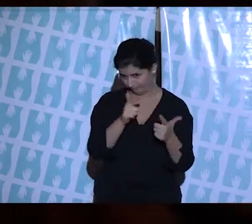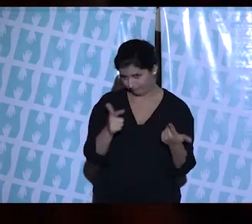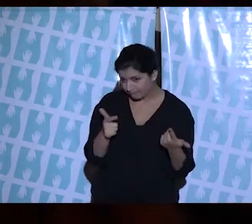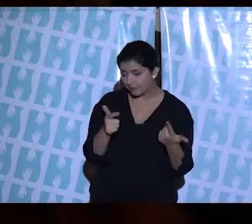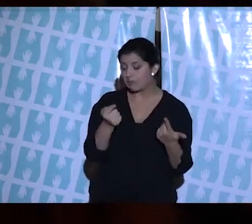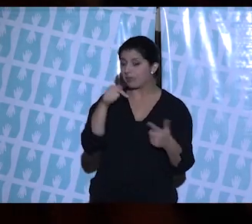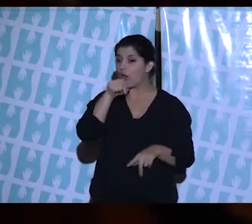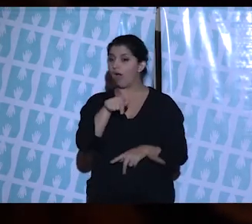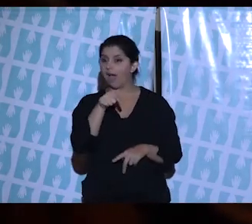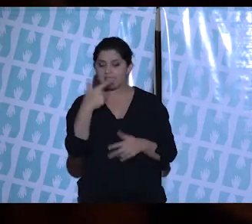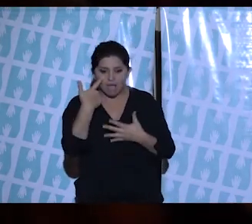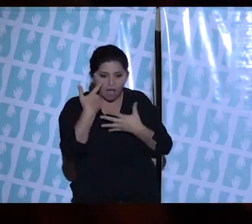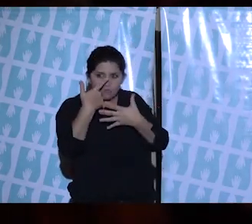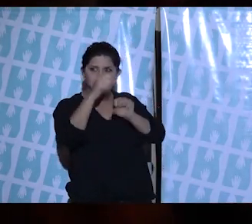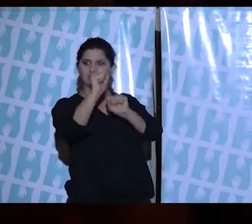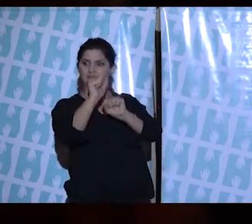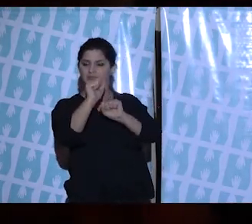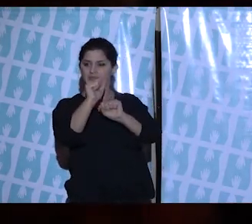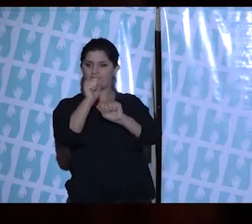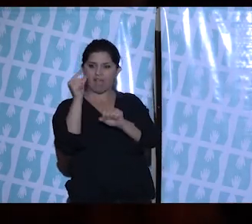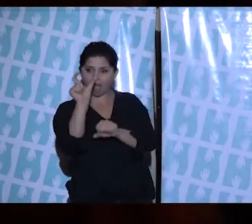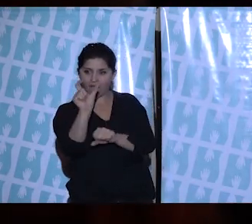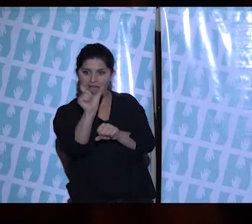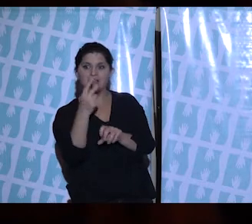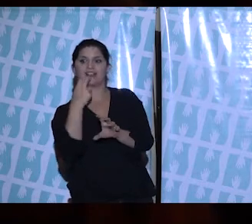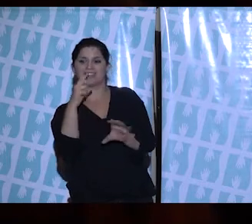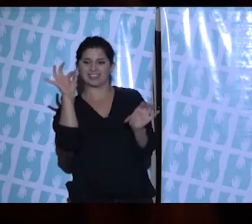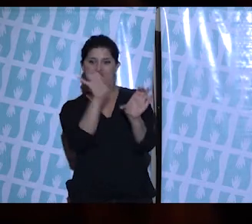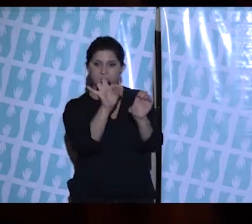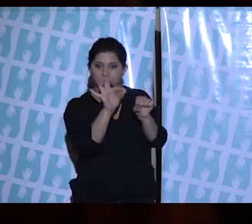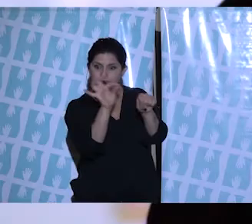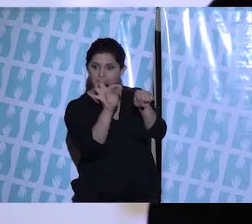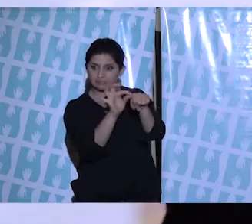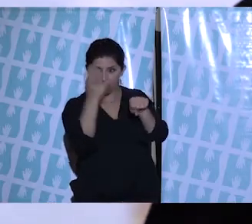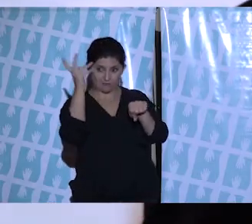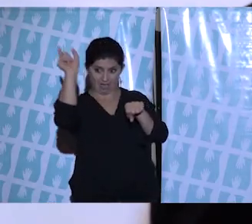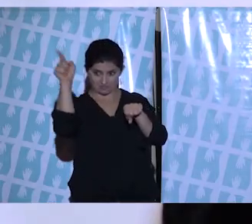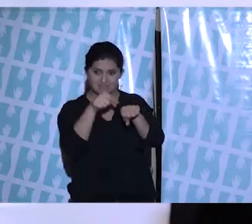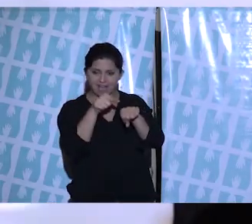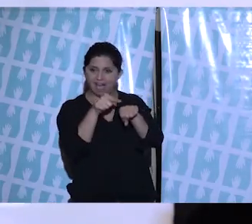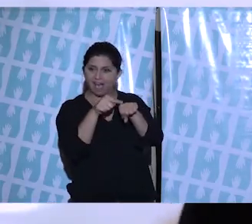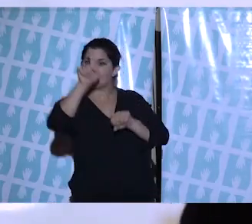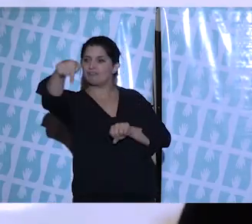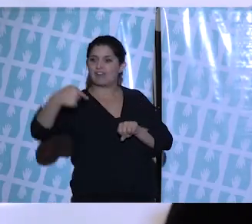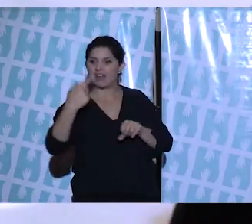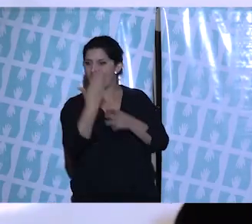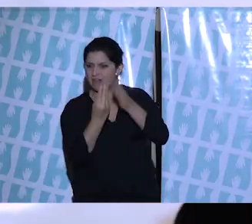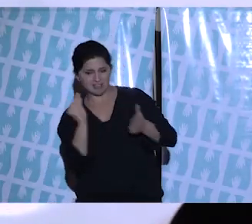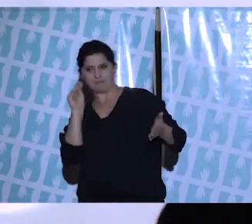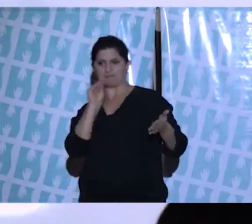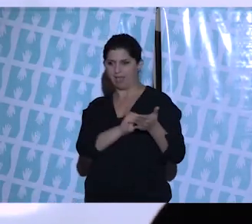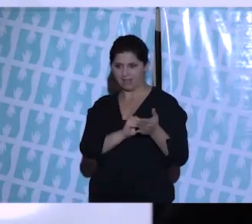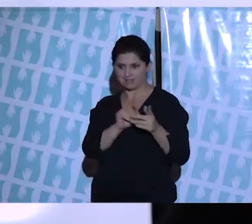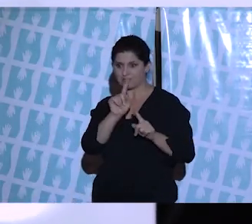el descubrimiento de Alim Benavid fue que sin provocar una lesión en el cerebro, uno podía obtener